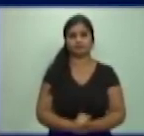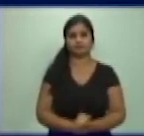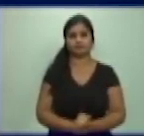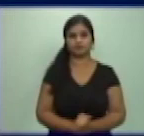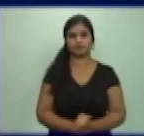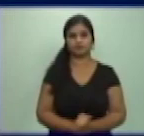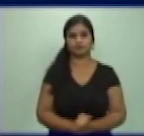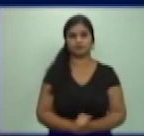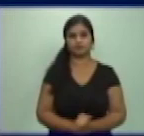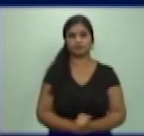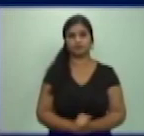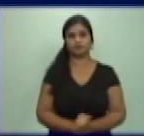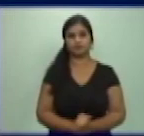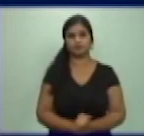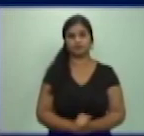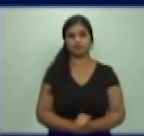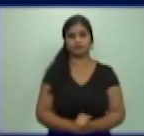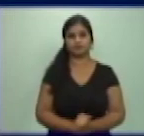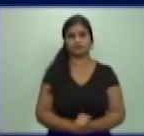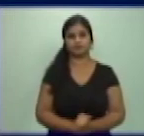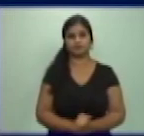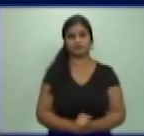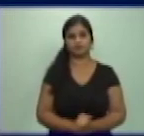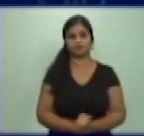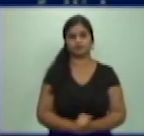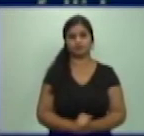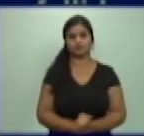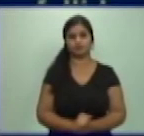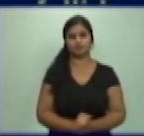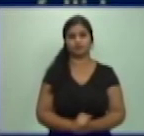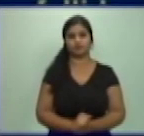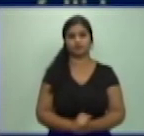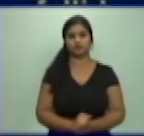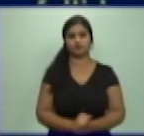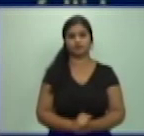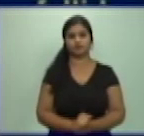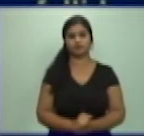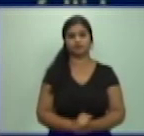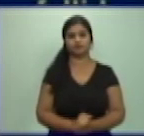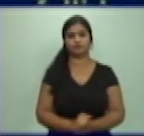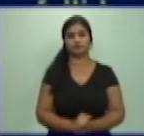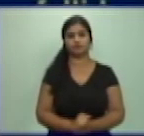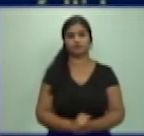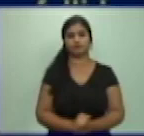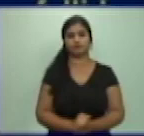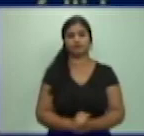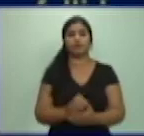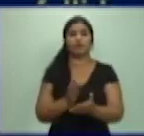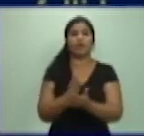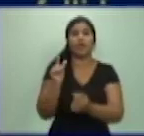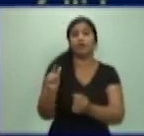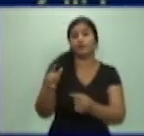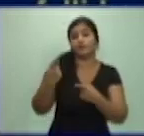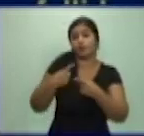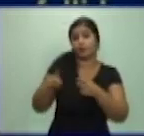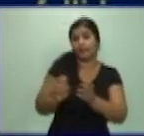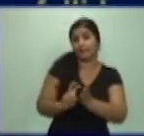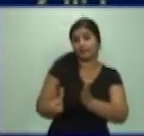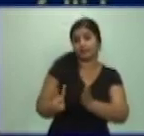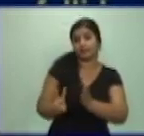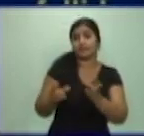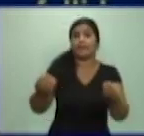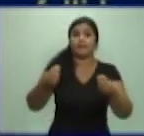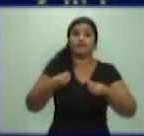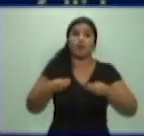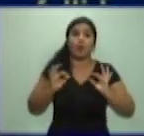clase, argumenta la aseveración anterior mediante un párrafo. Alumnos de otras provincias me han hecho llegar estos textos